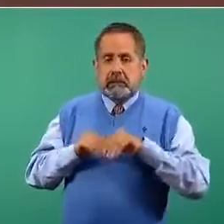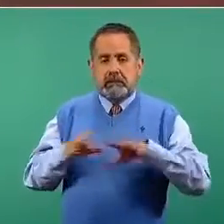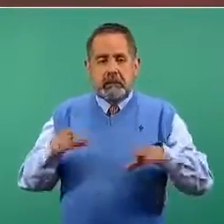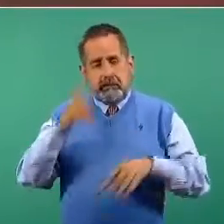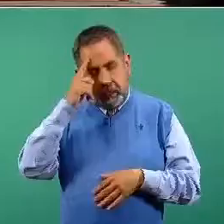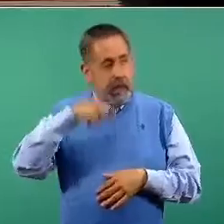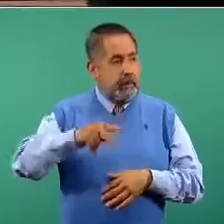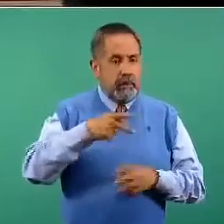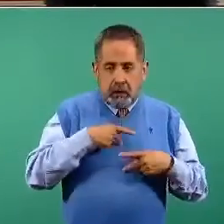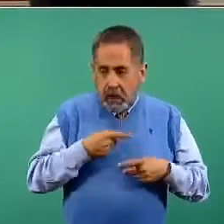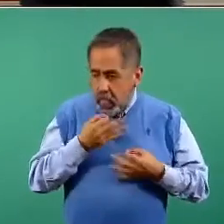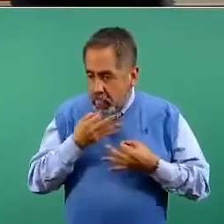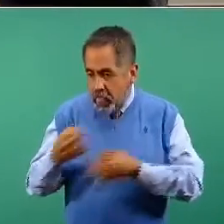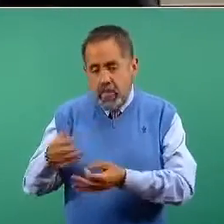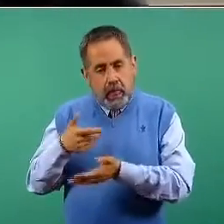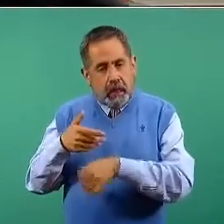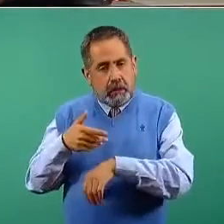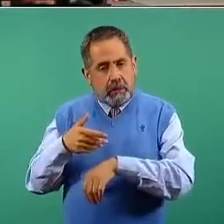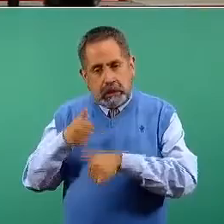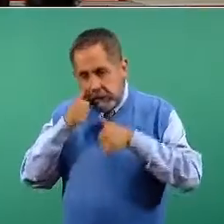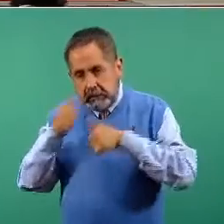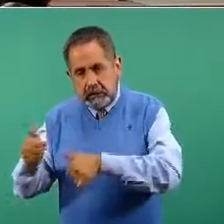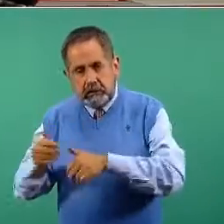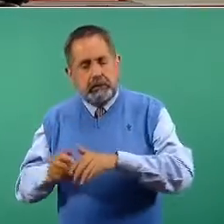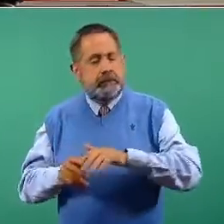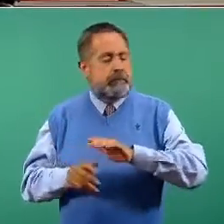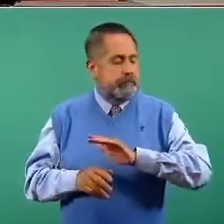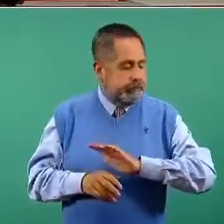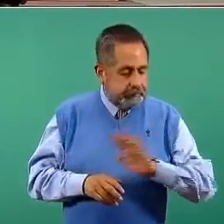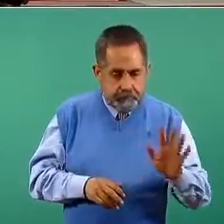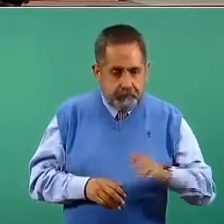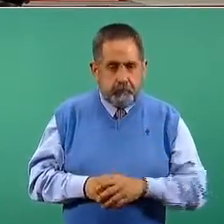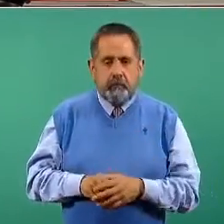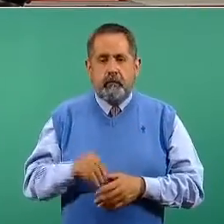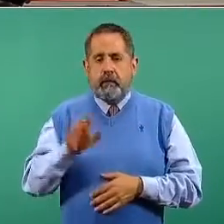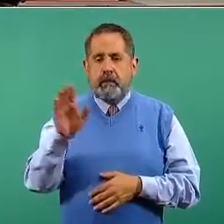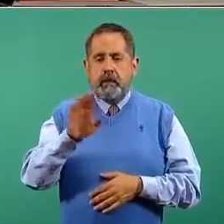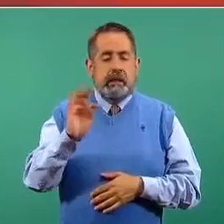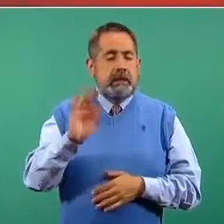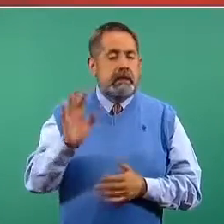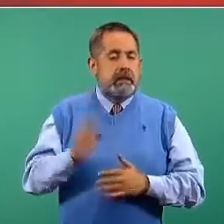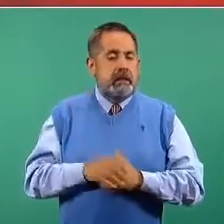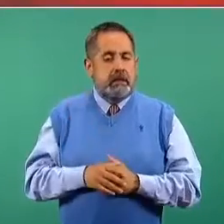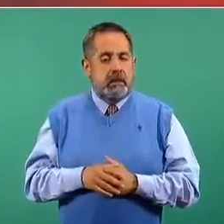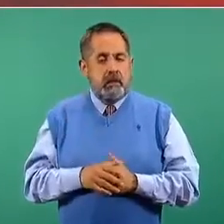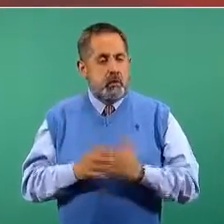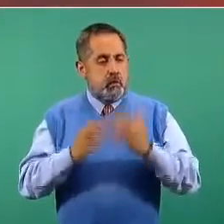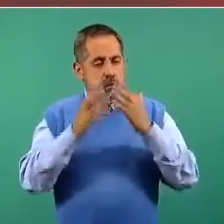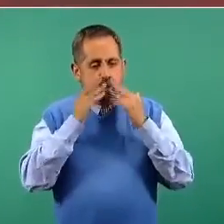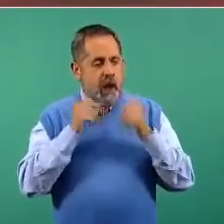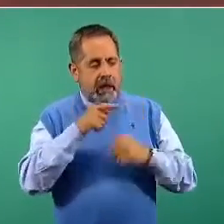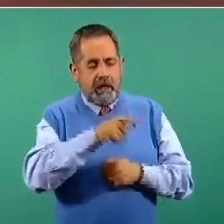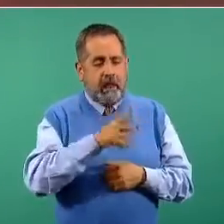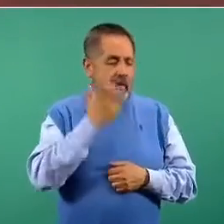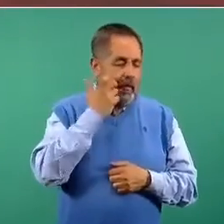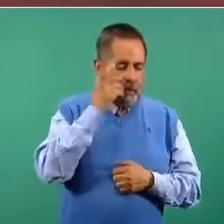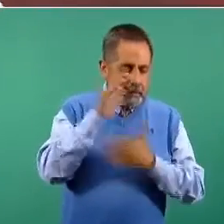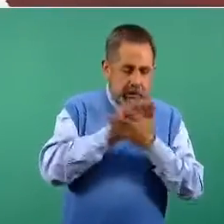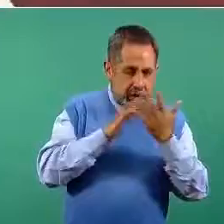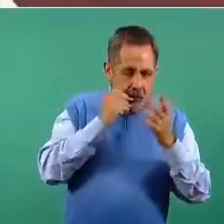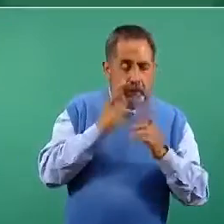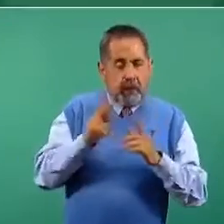el público le preste atención. Insisto, aún suponiendo que no hay ninguna intención de